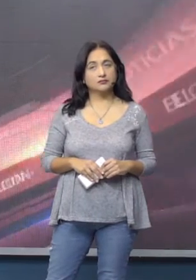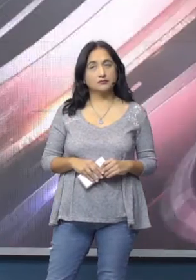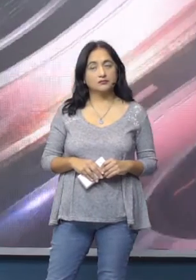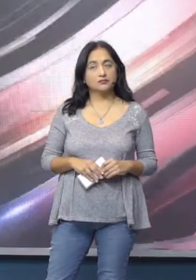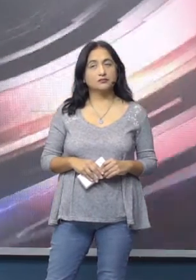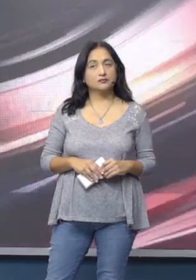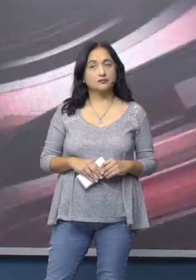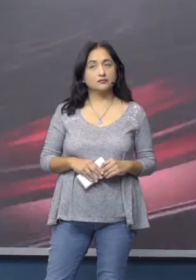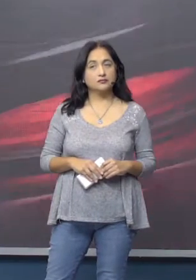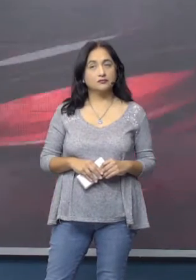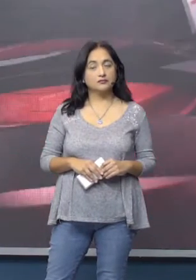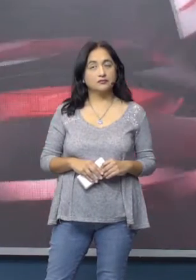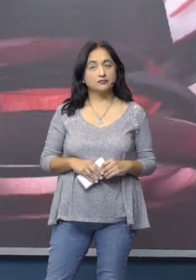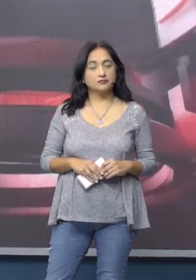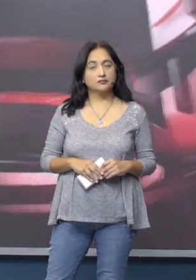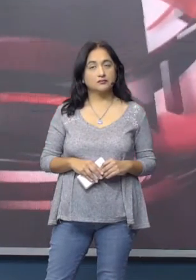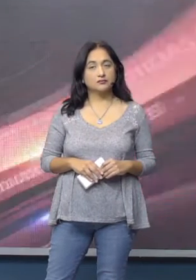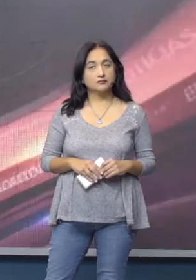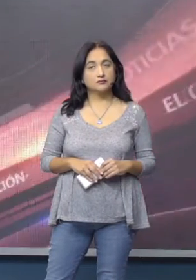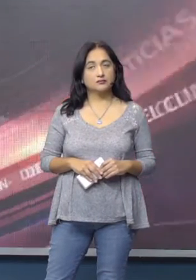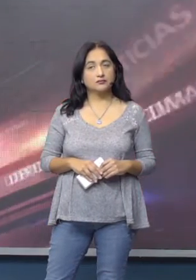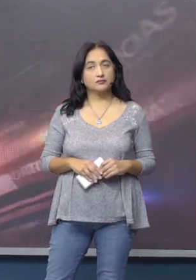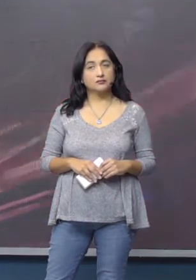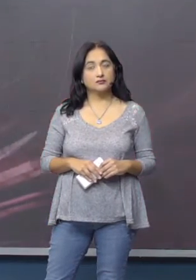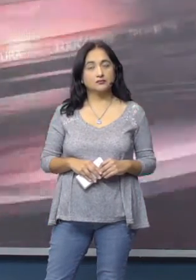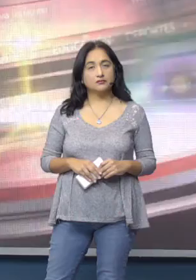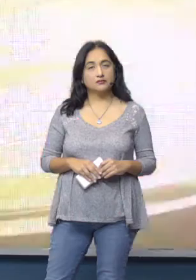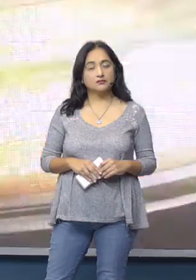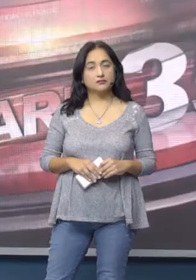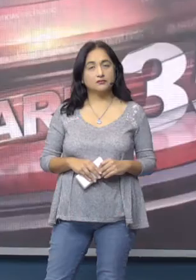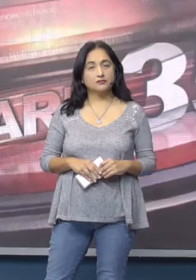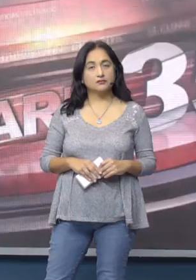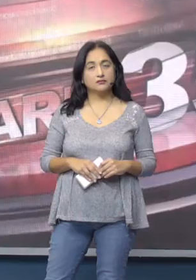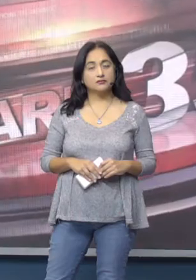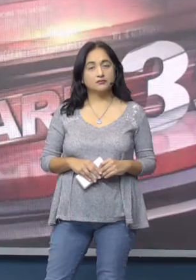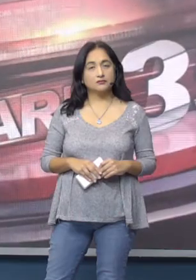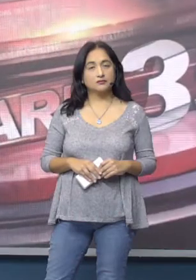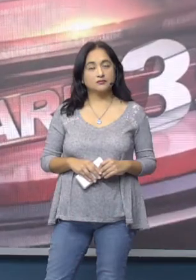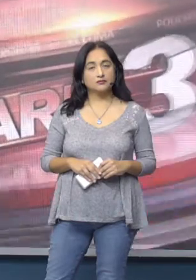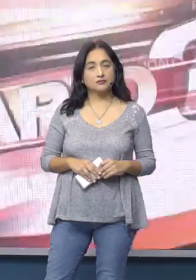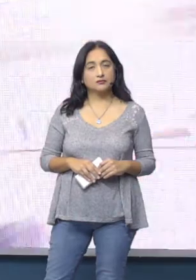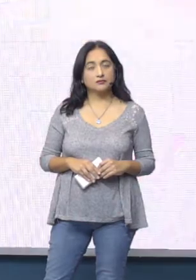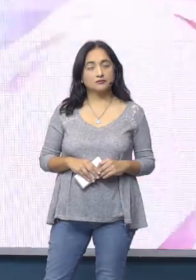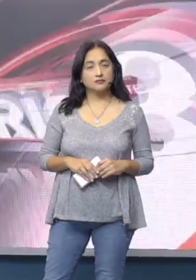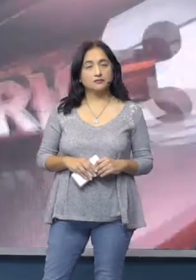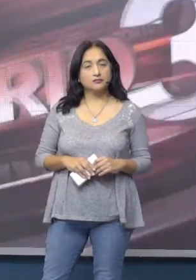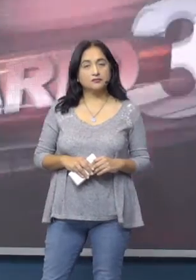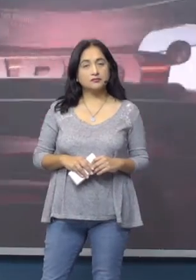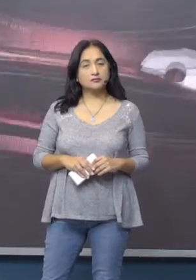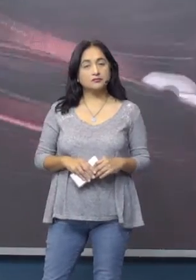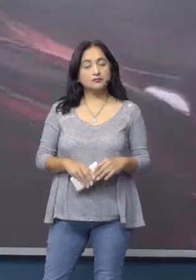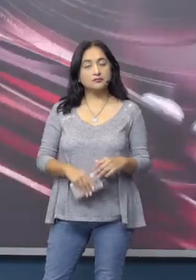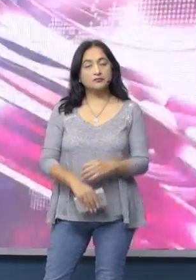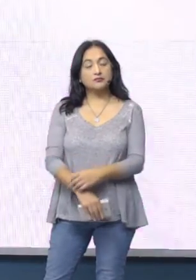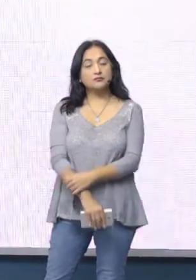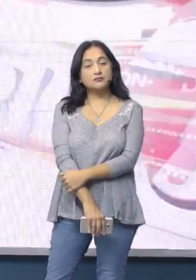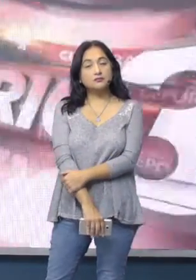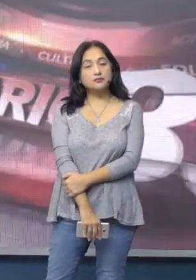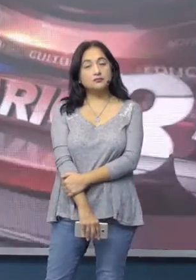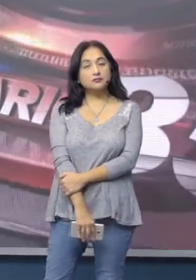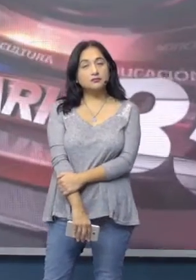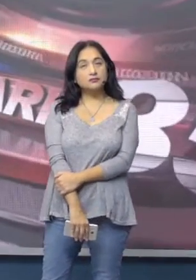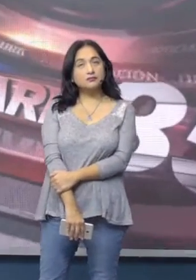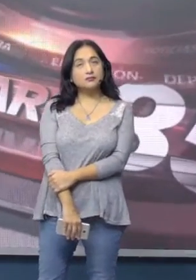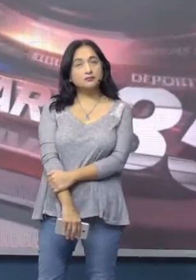particular. Además, se ha comenzado a a dialogar sobre